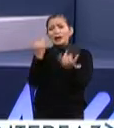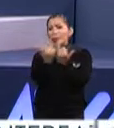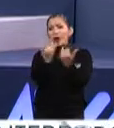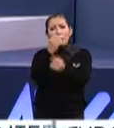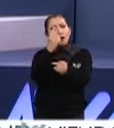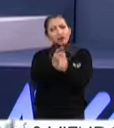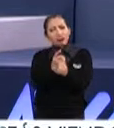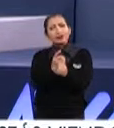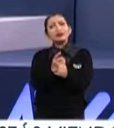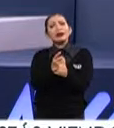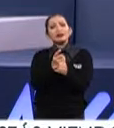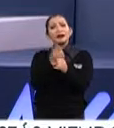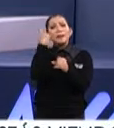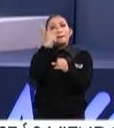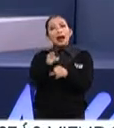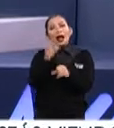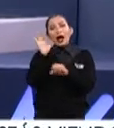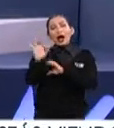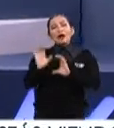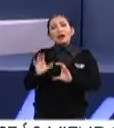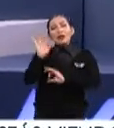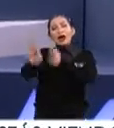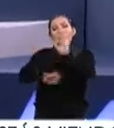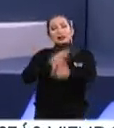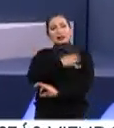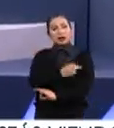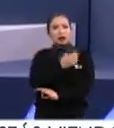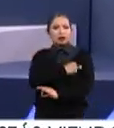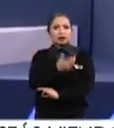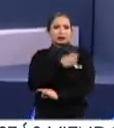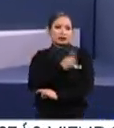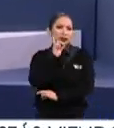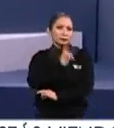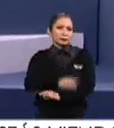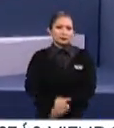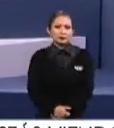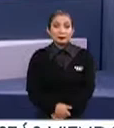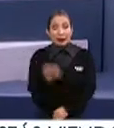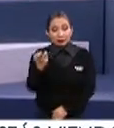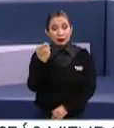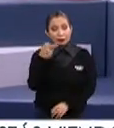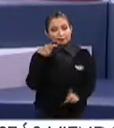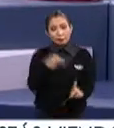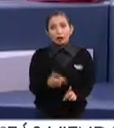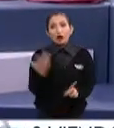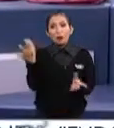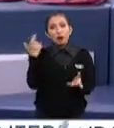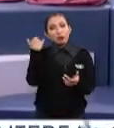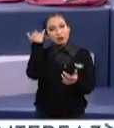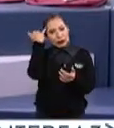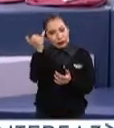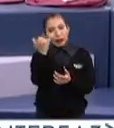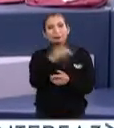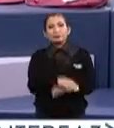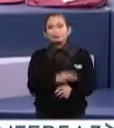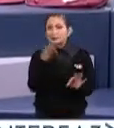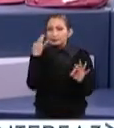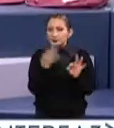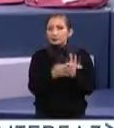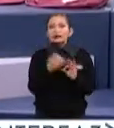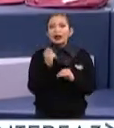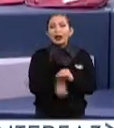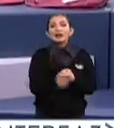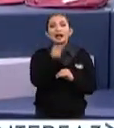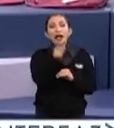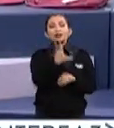mismas oportunidades en cuanto al cuidado, la crianza de los hijos y las hijas. Esa es básicamente como la noción. Concretamente, ¿qué